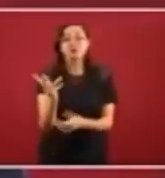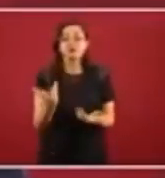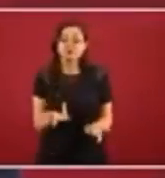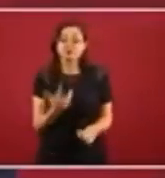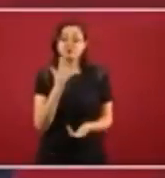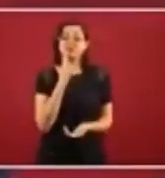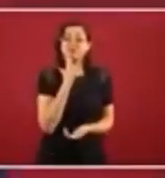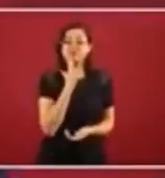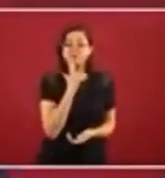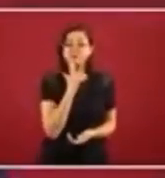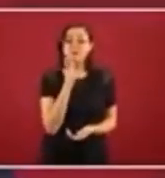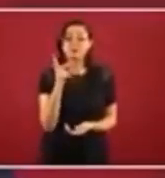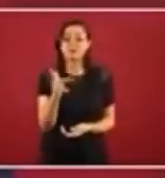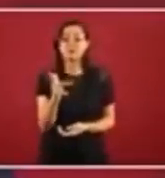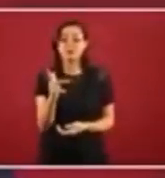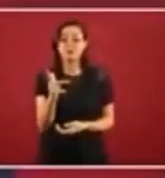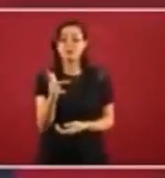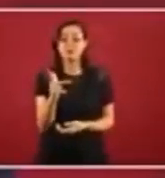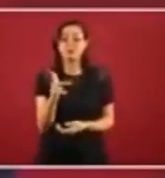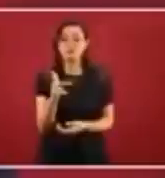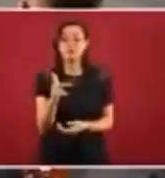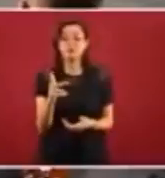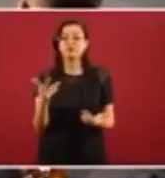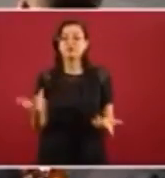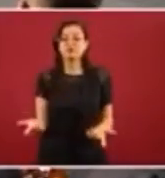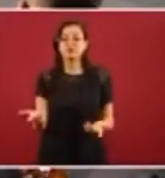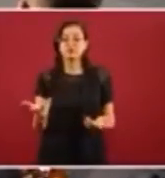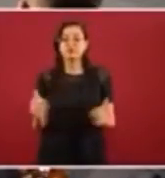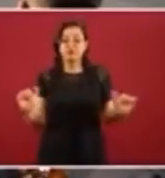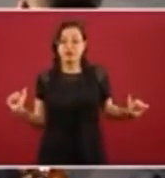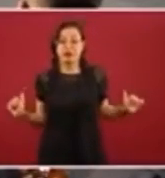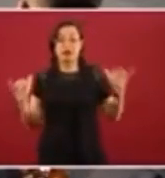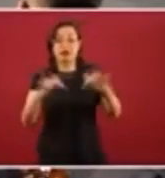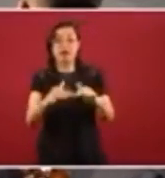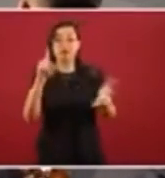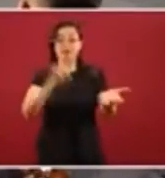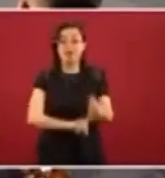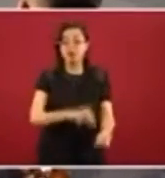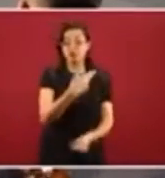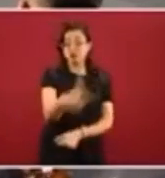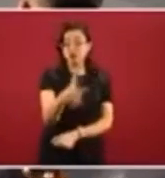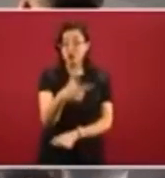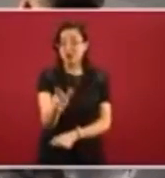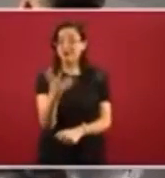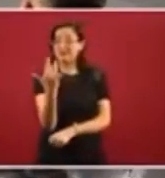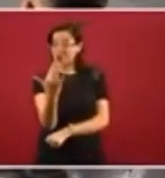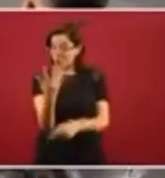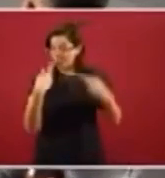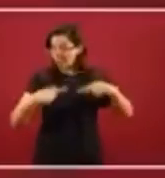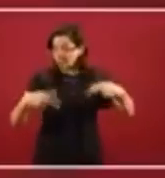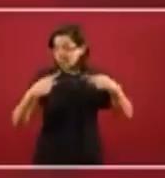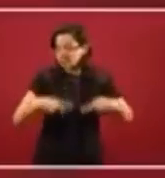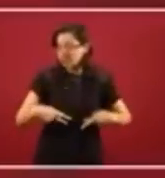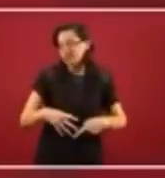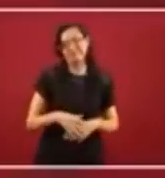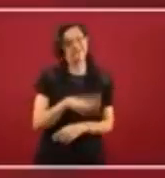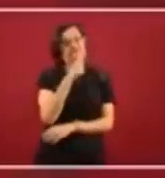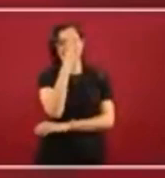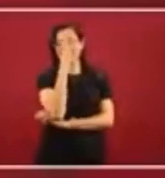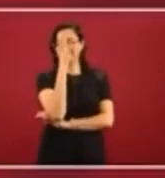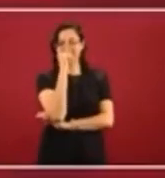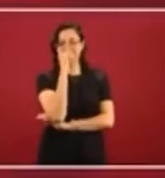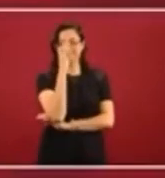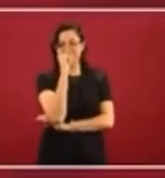criterio, de el aforo, no puede haber más de 50 personas reunidas. Entonces, eso llevaría a que los espacios como